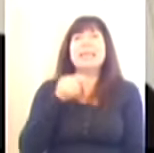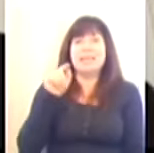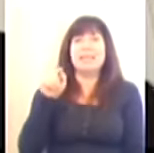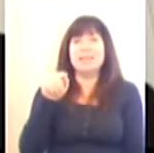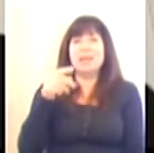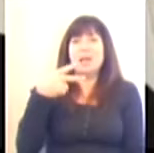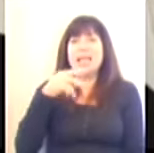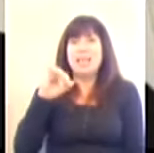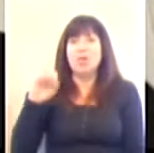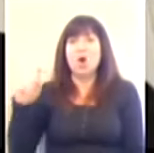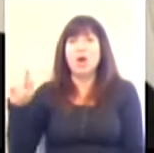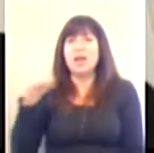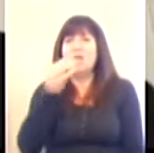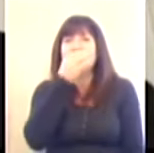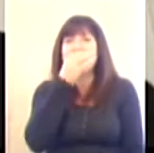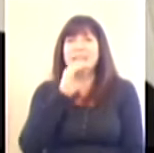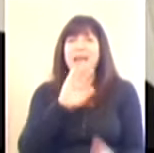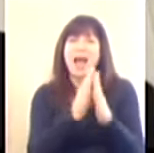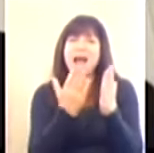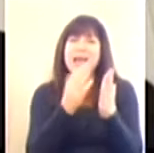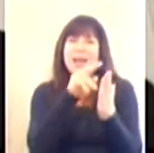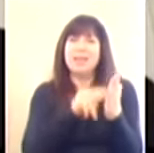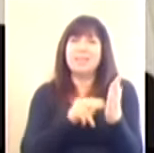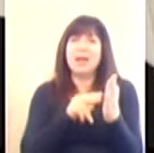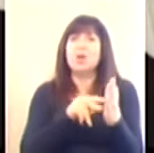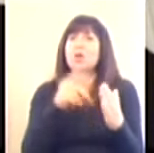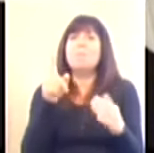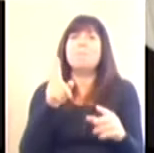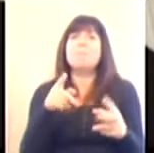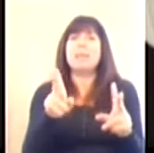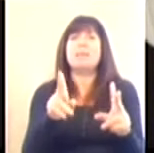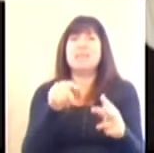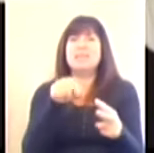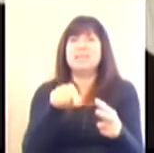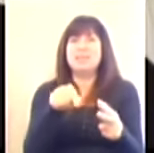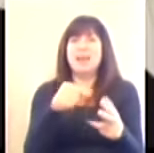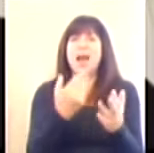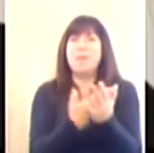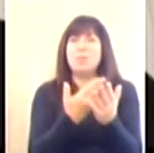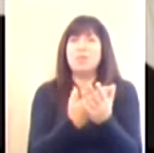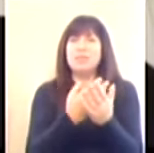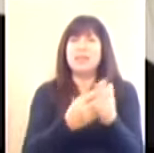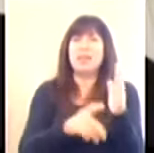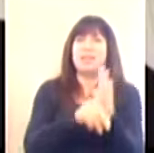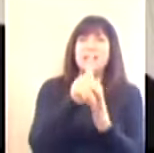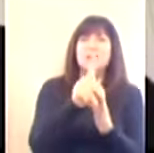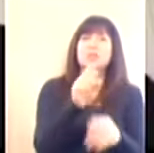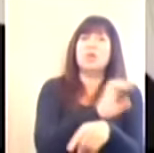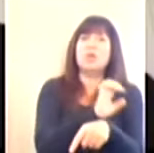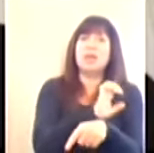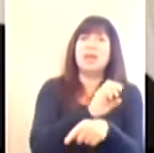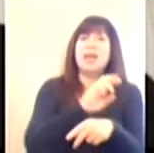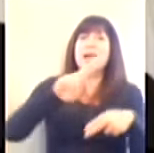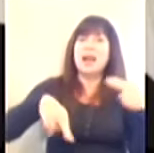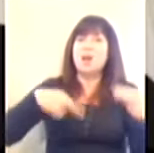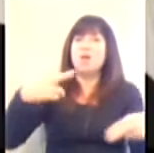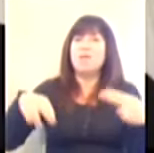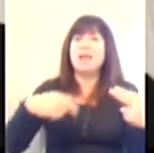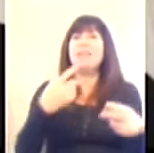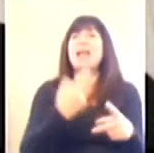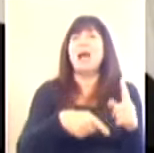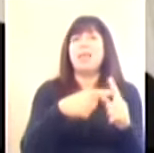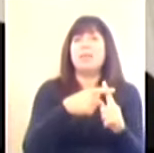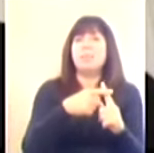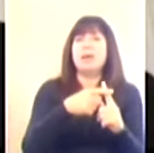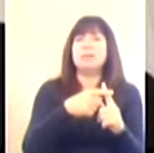una agenda que no solamente nos va a permitir aprovechar de buena manera el enorme potencial que tenemos de desarrollo de energías renovables, sino que además creo yo que